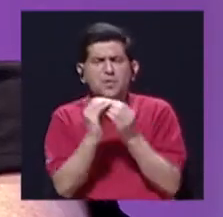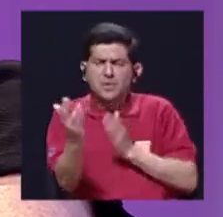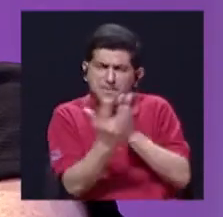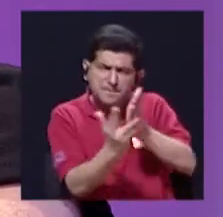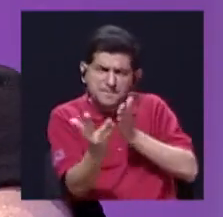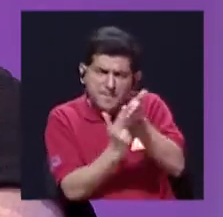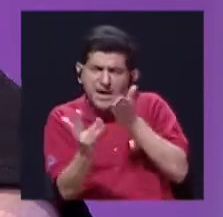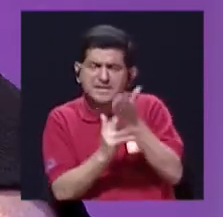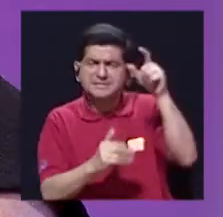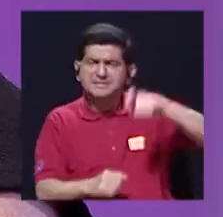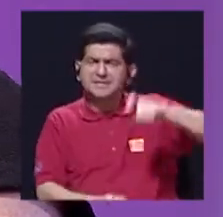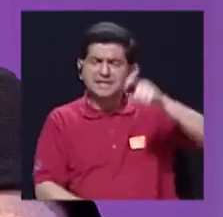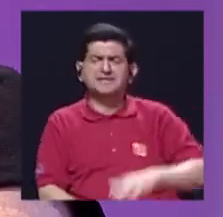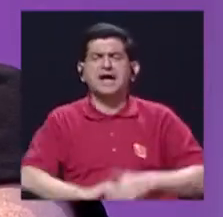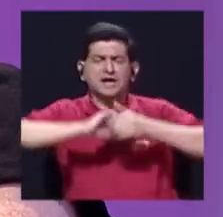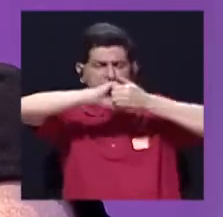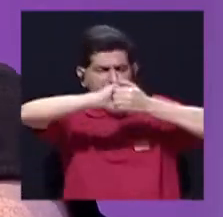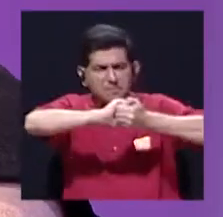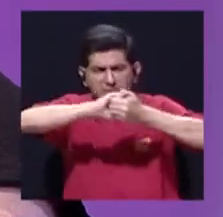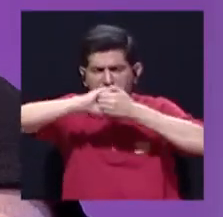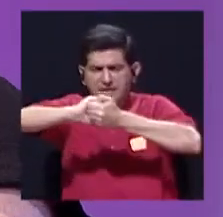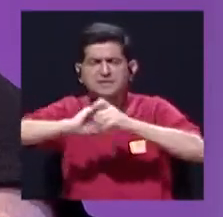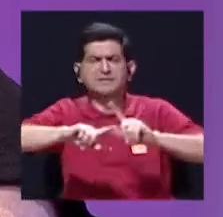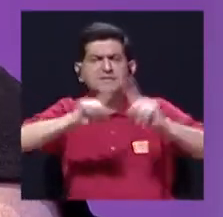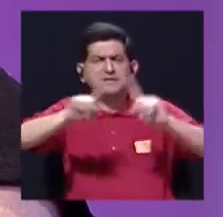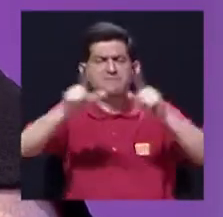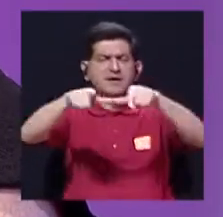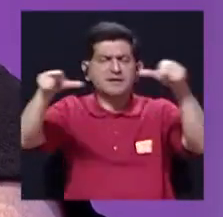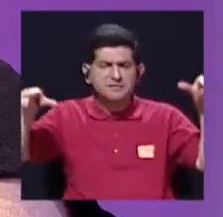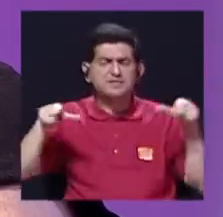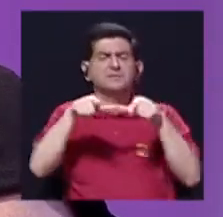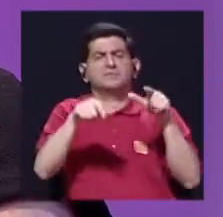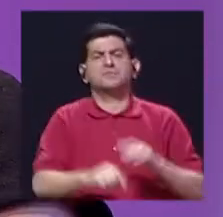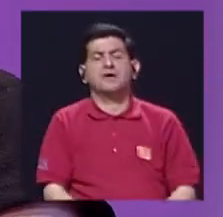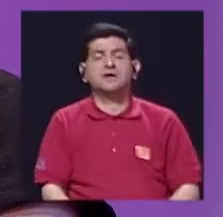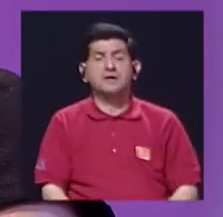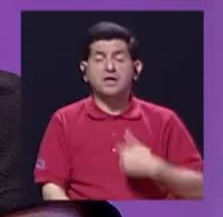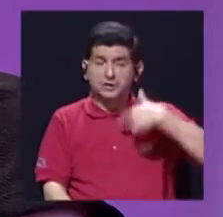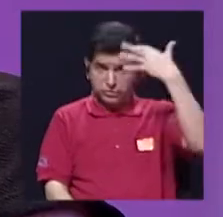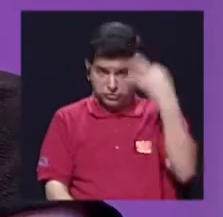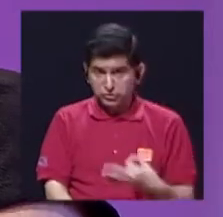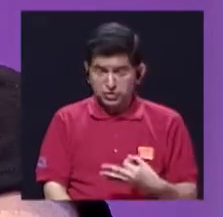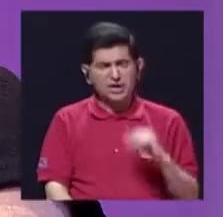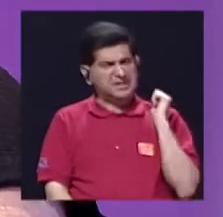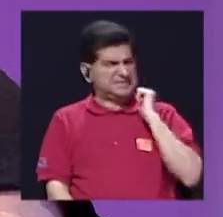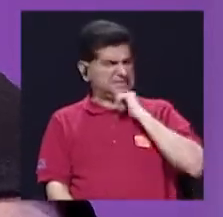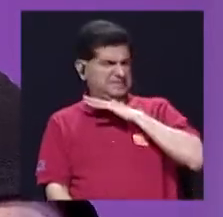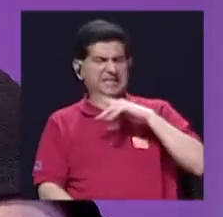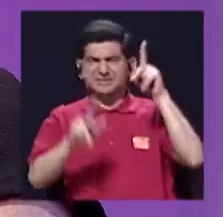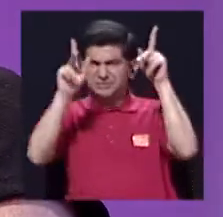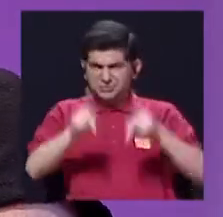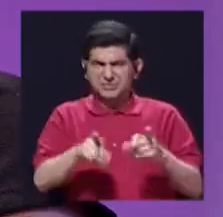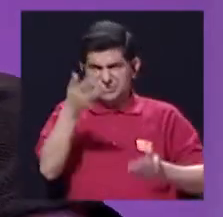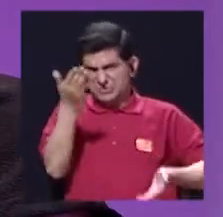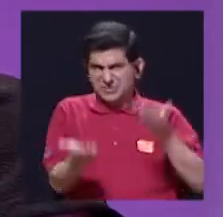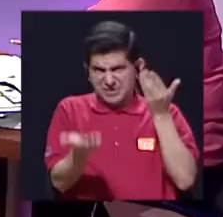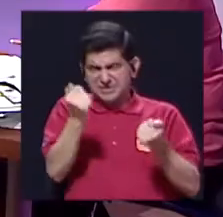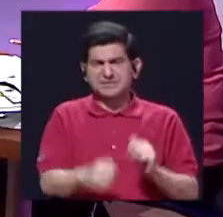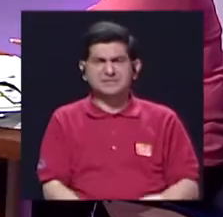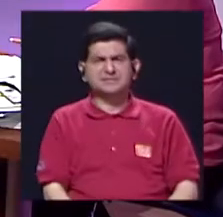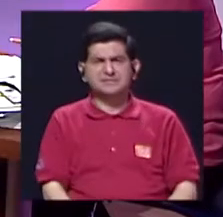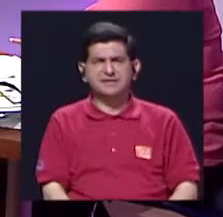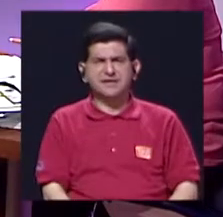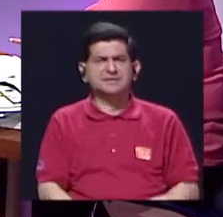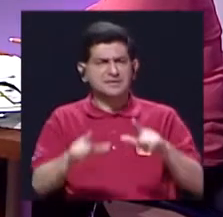accesible. Necesitamos más cooperativas en distintos lugares. Me parece extraño que haya gente